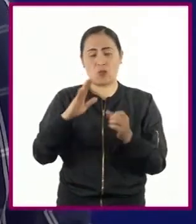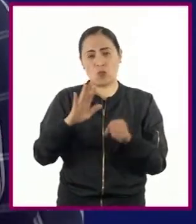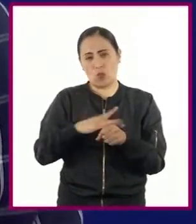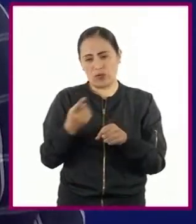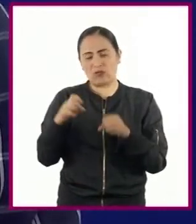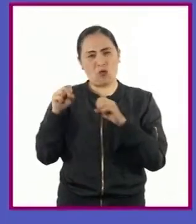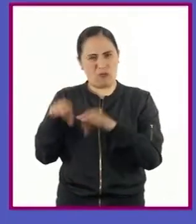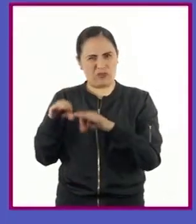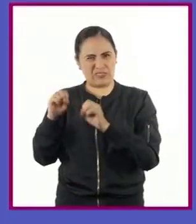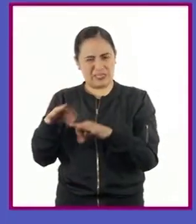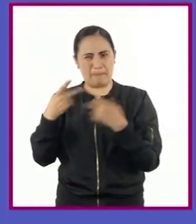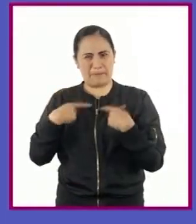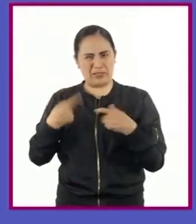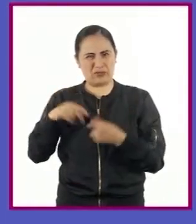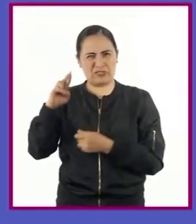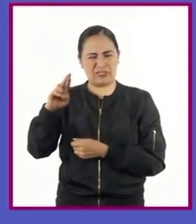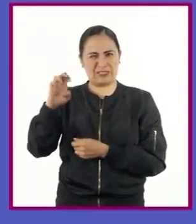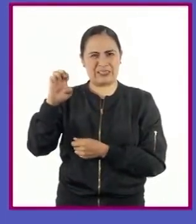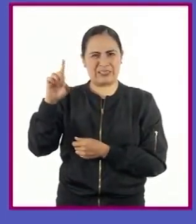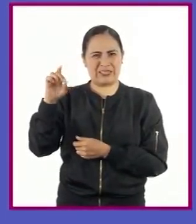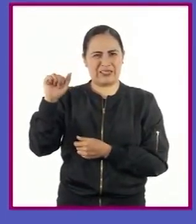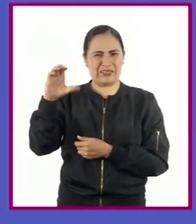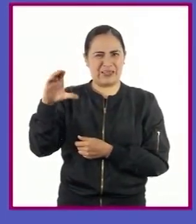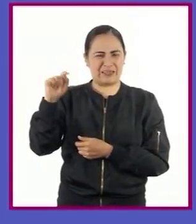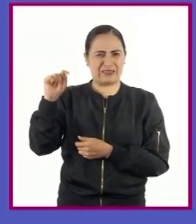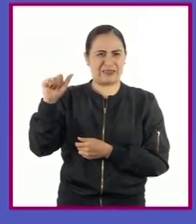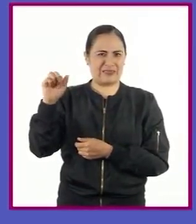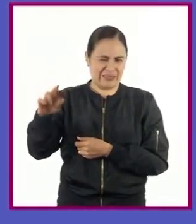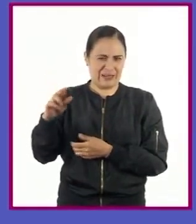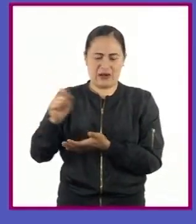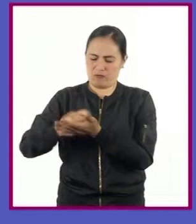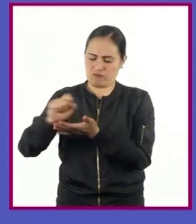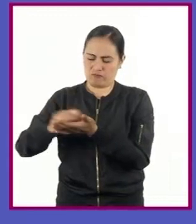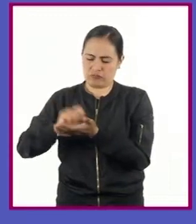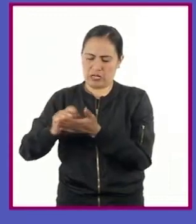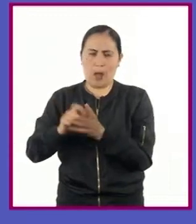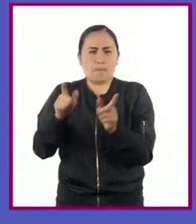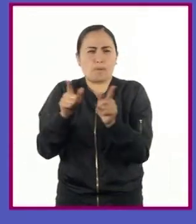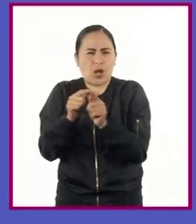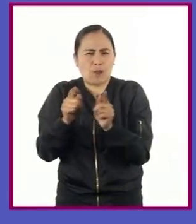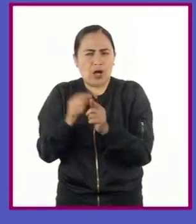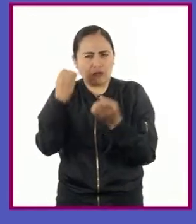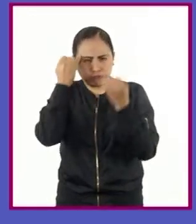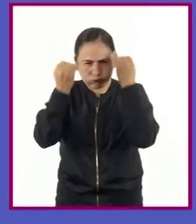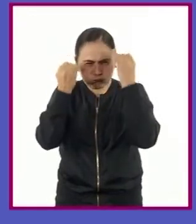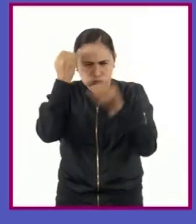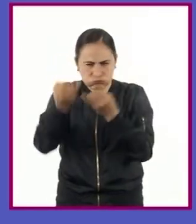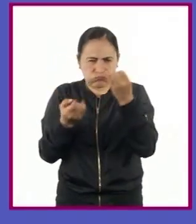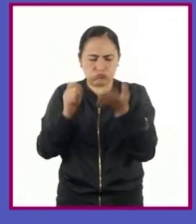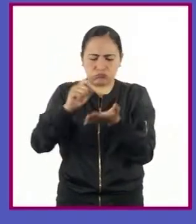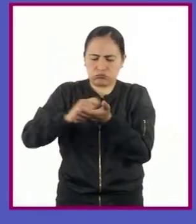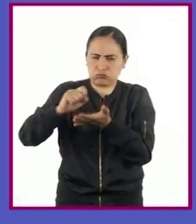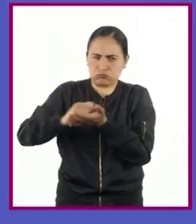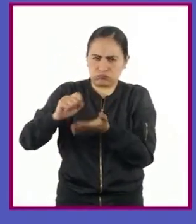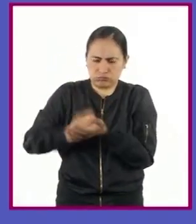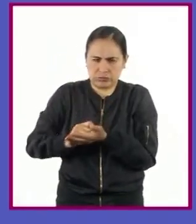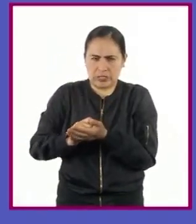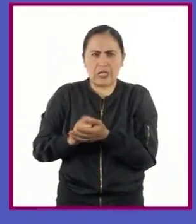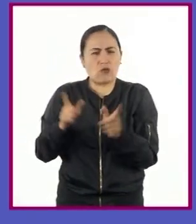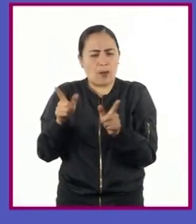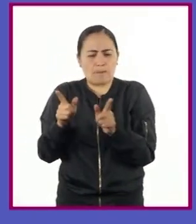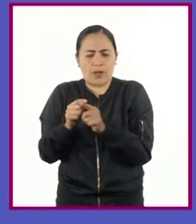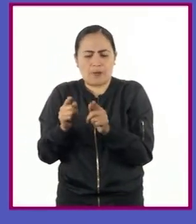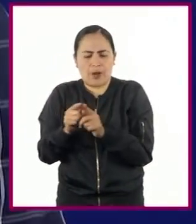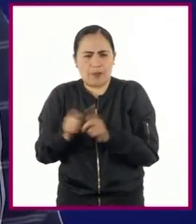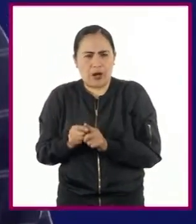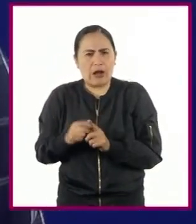programas de radio sean directos, sencillos, hábiles para detectar las ideas principales, resumir los detalles más significativos